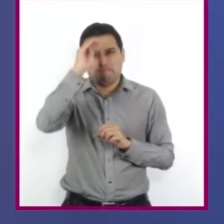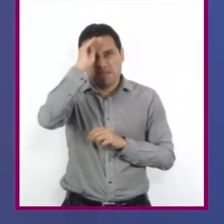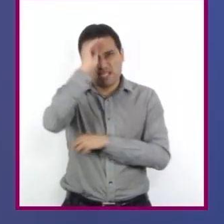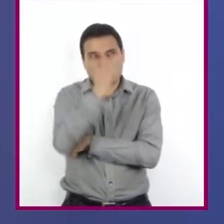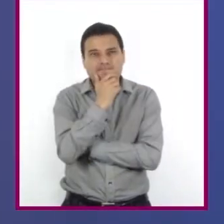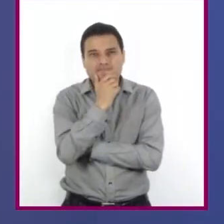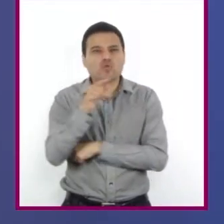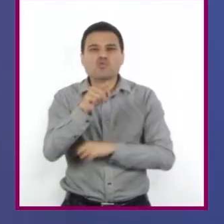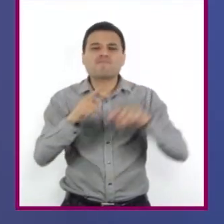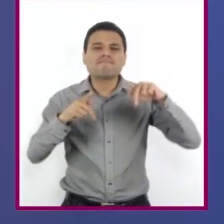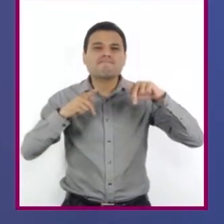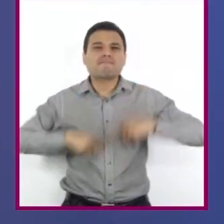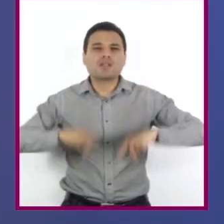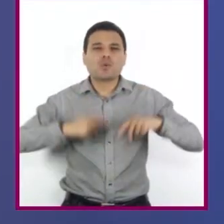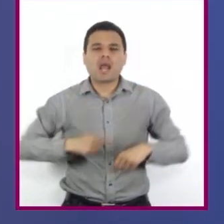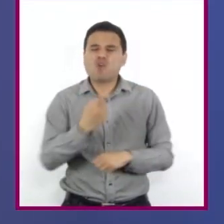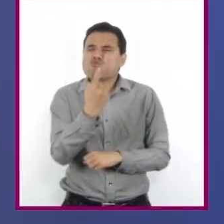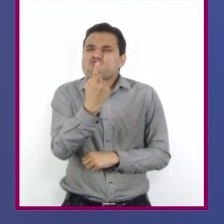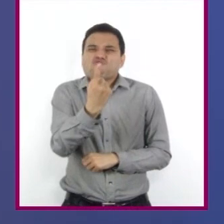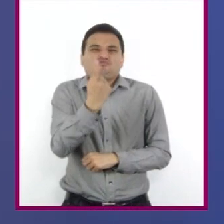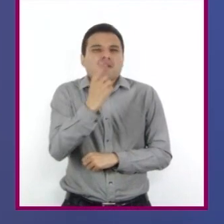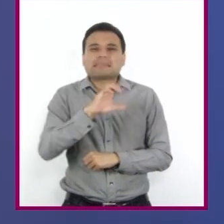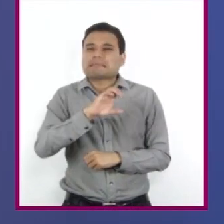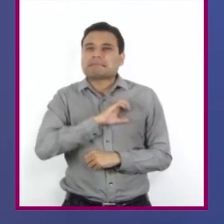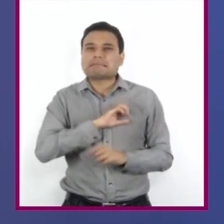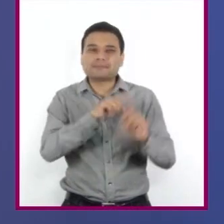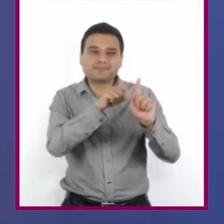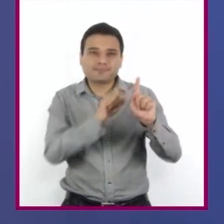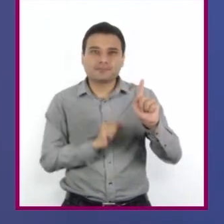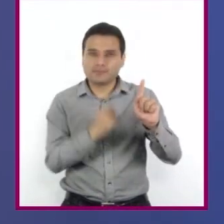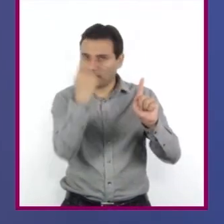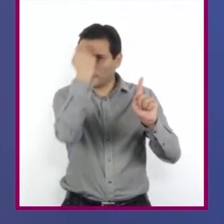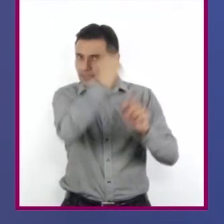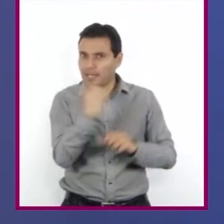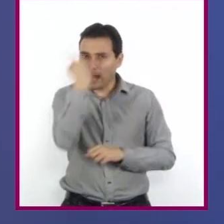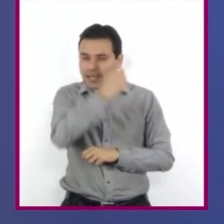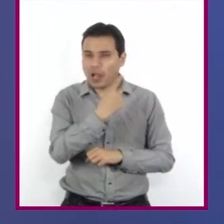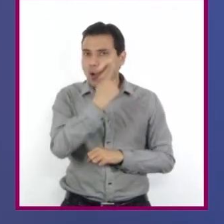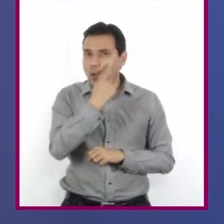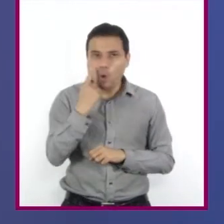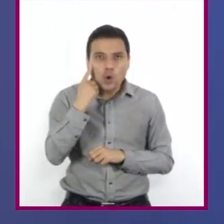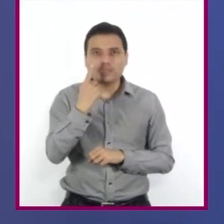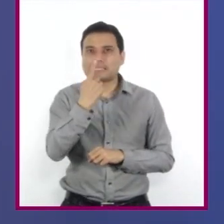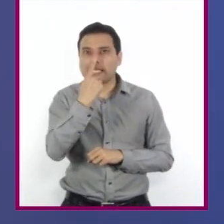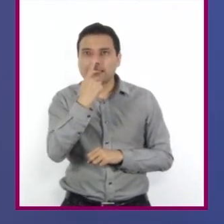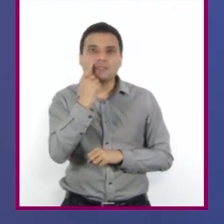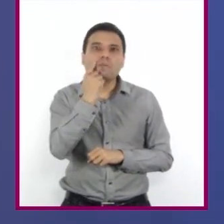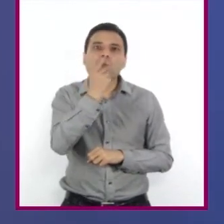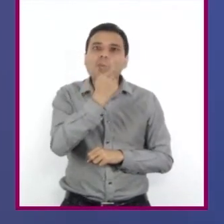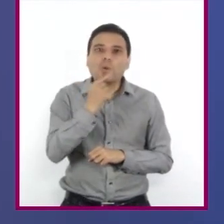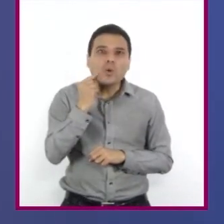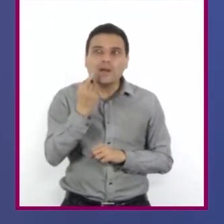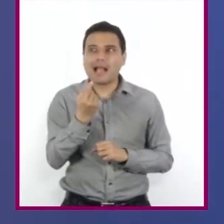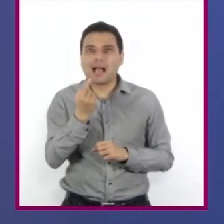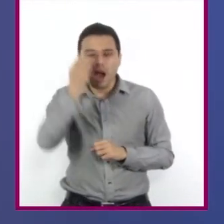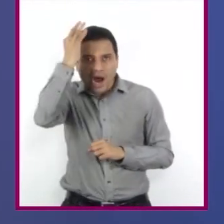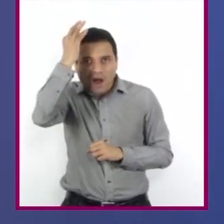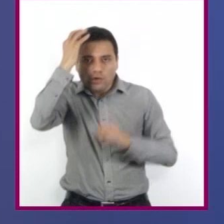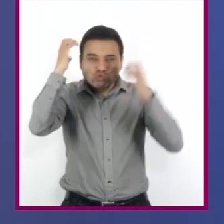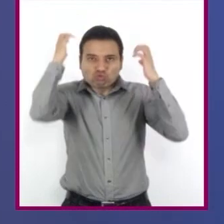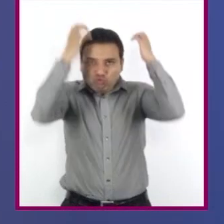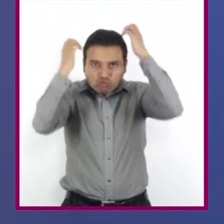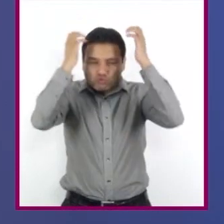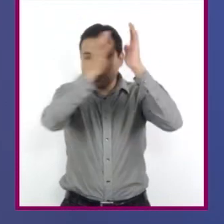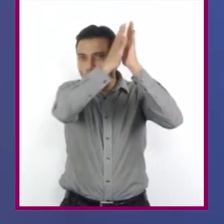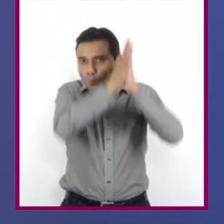quieran mucho. Visualicen cómo es su cara, el tamaño de sus ojos, nariz, cómo es su boca, el tipo de cabello,